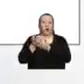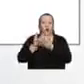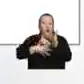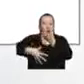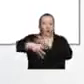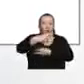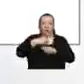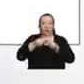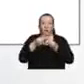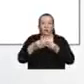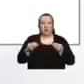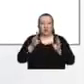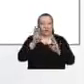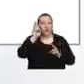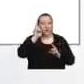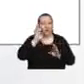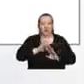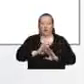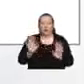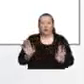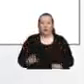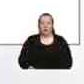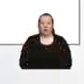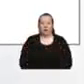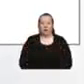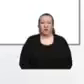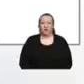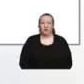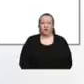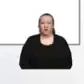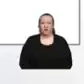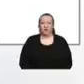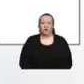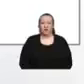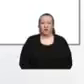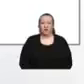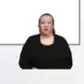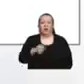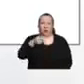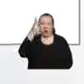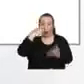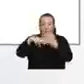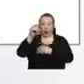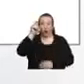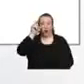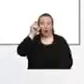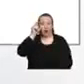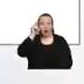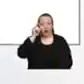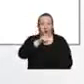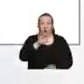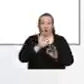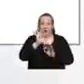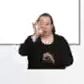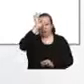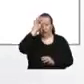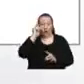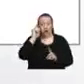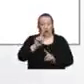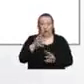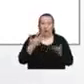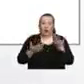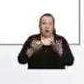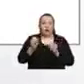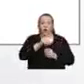es lo que ocurre todo es una simulación nos sirve de lazo ni siquiera está incluido los ejercicios esta fundación como parte de su declaración patrimonial